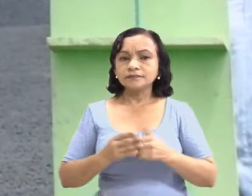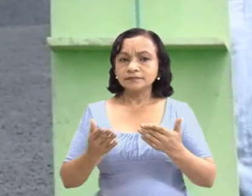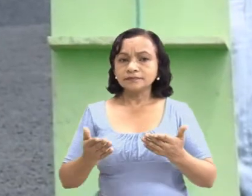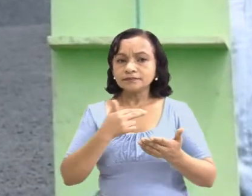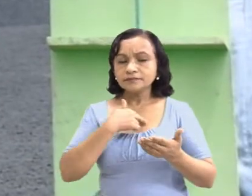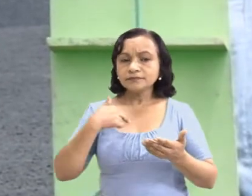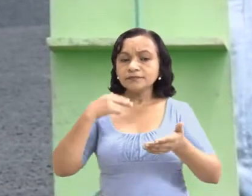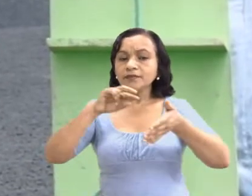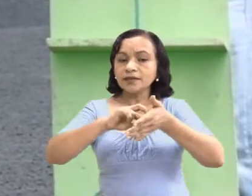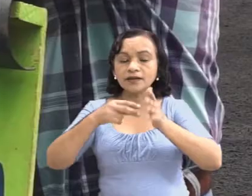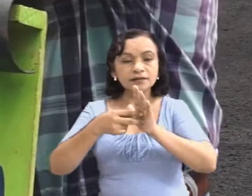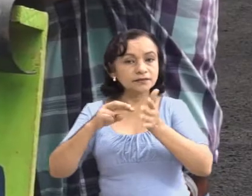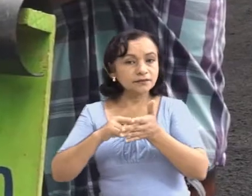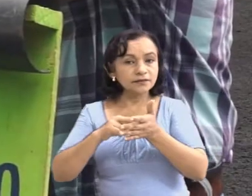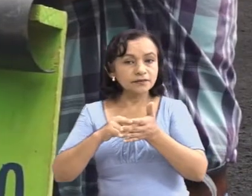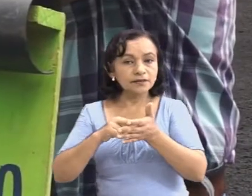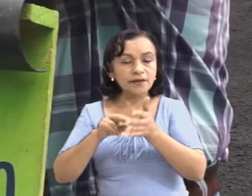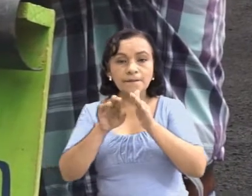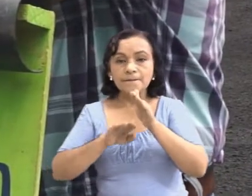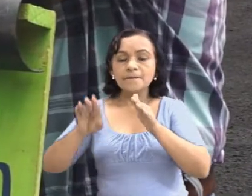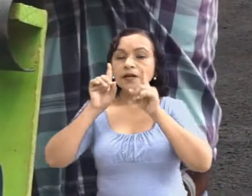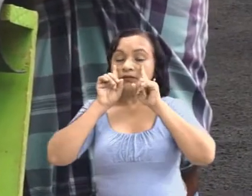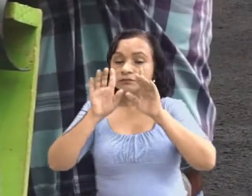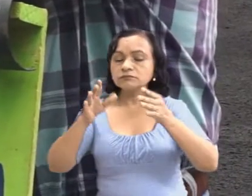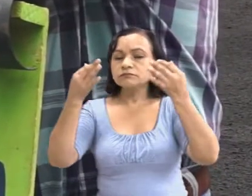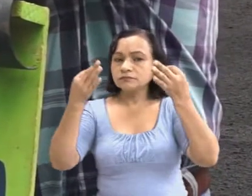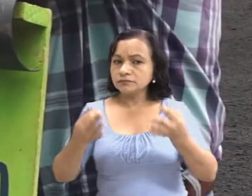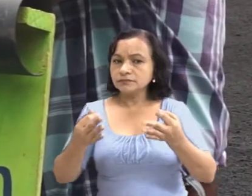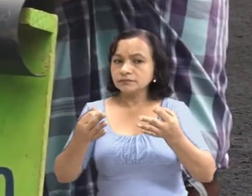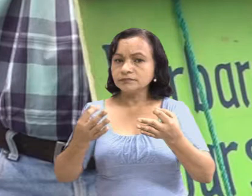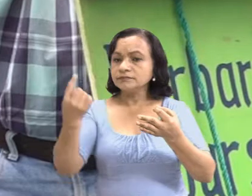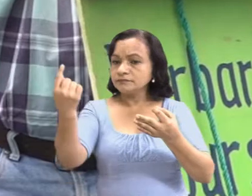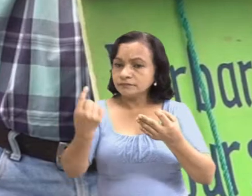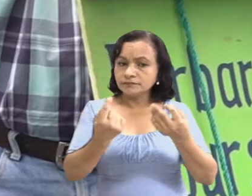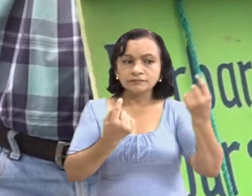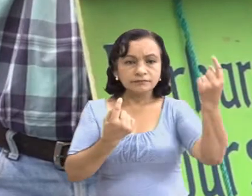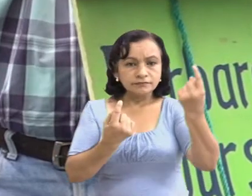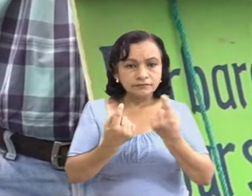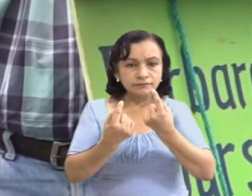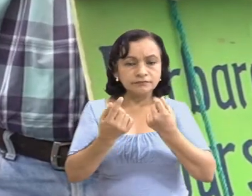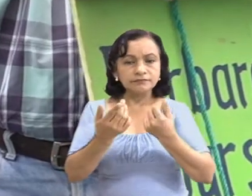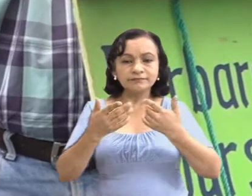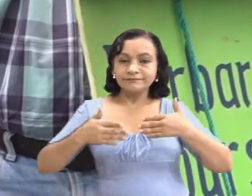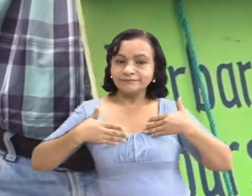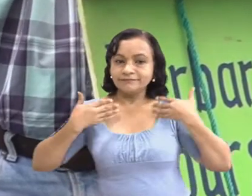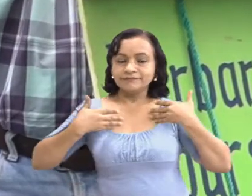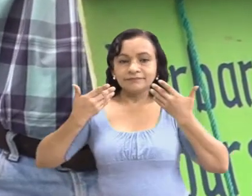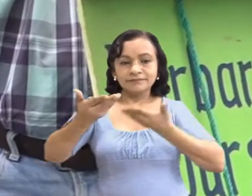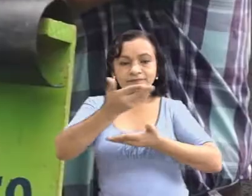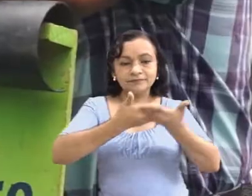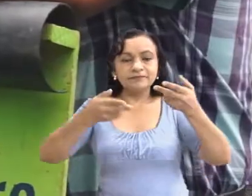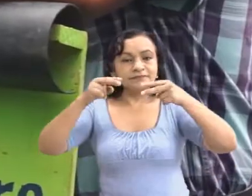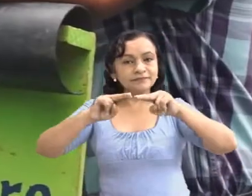Y eso significa que hay mayor seguridad venir a disfrutar y